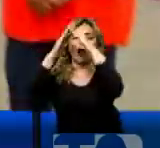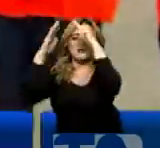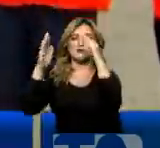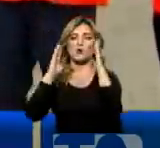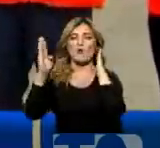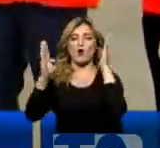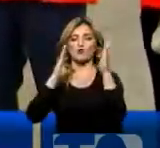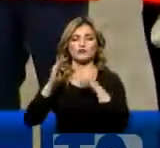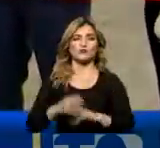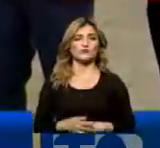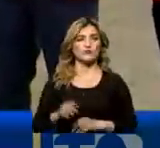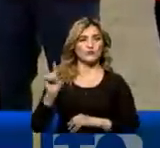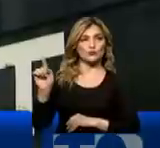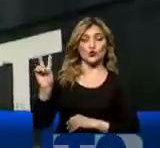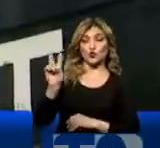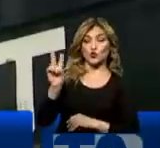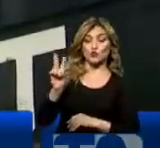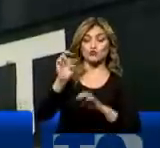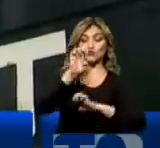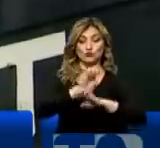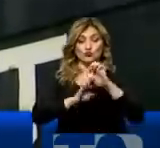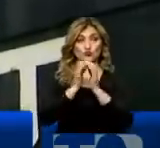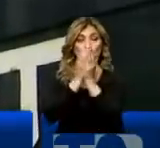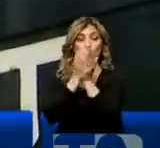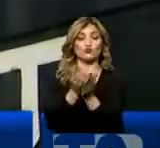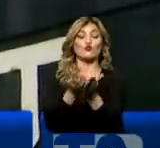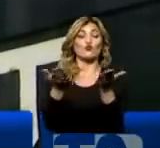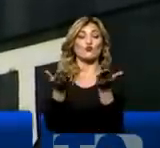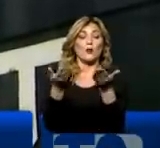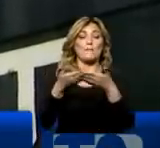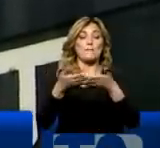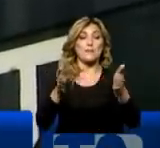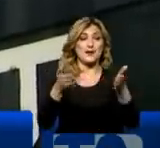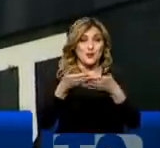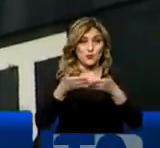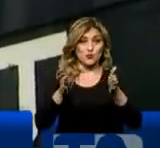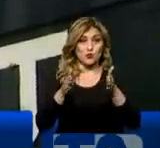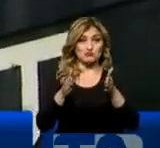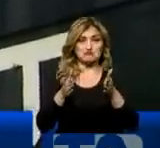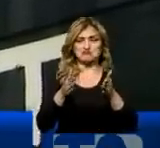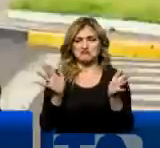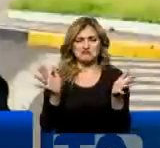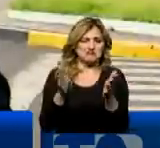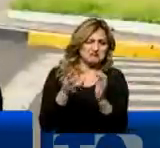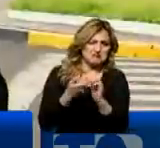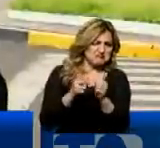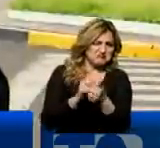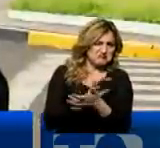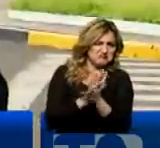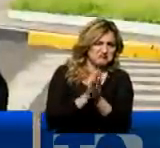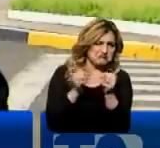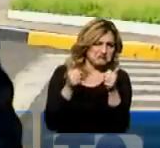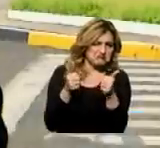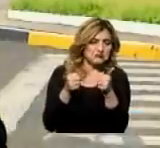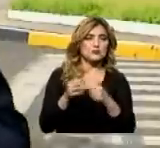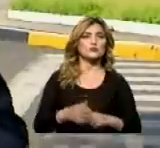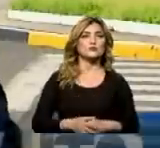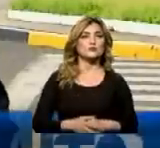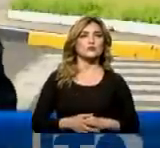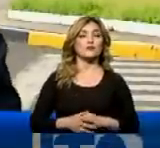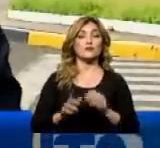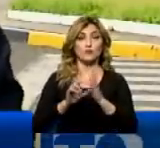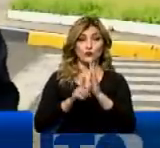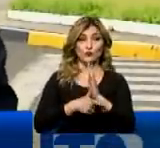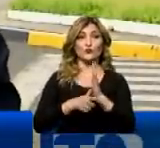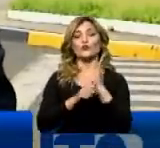y otros funcionarios examinaron este buque proveniente de Panamá, sin novedades. Minutos después y en medio del recorrido,